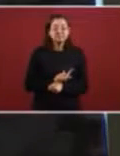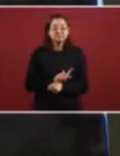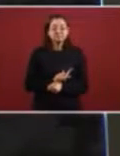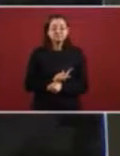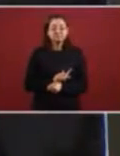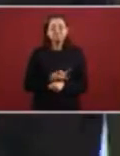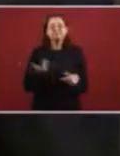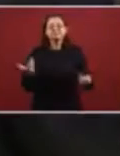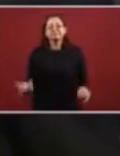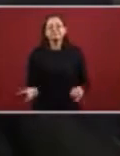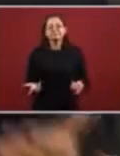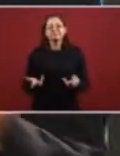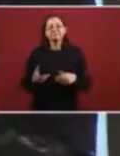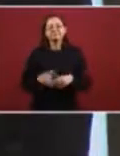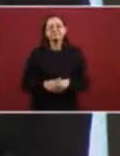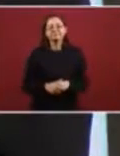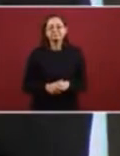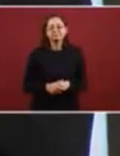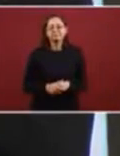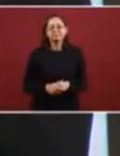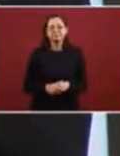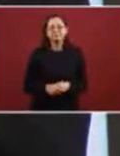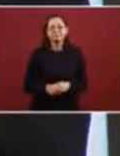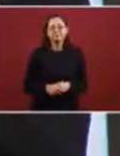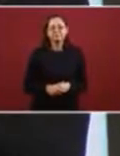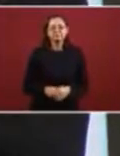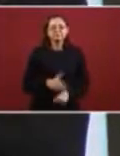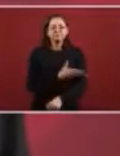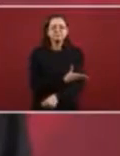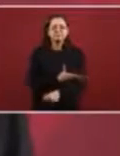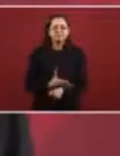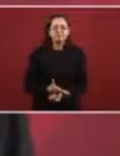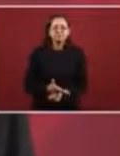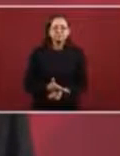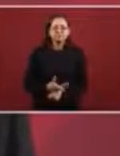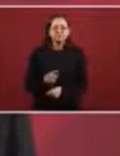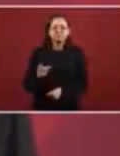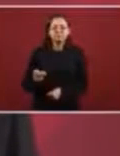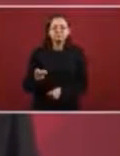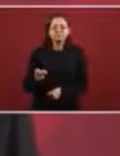madero tubo que apoyarse